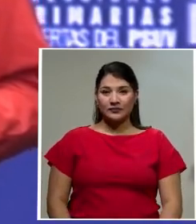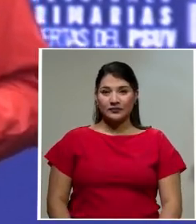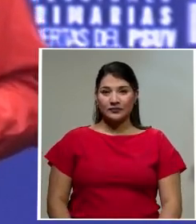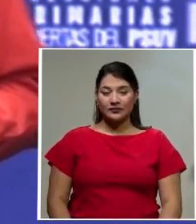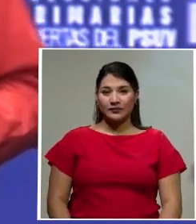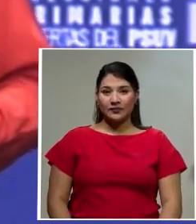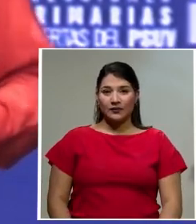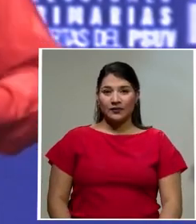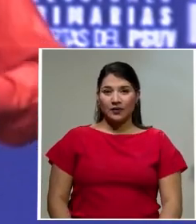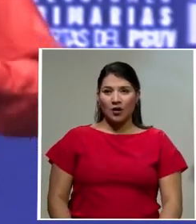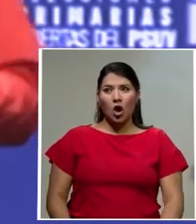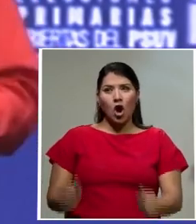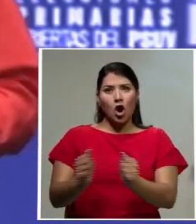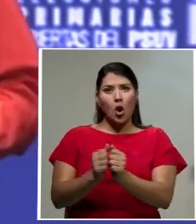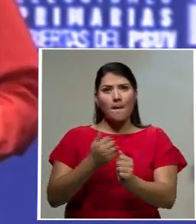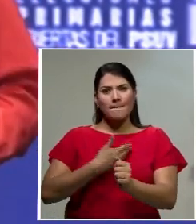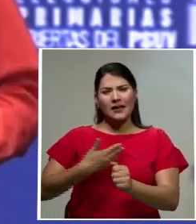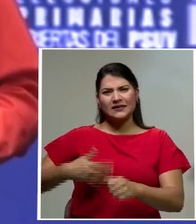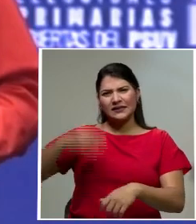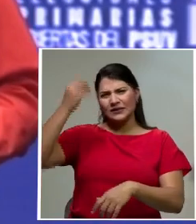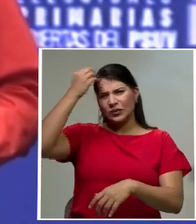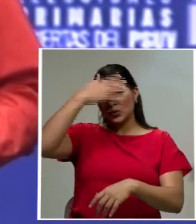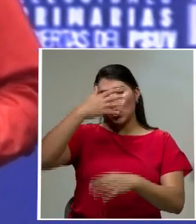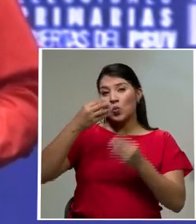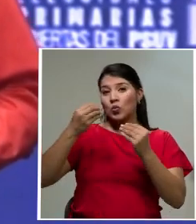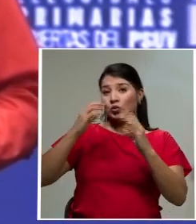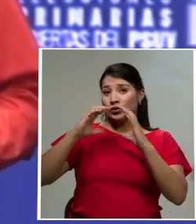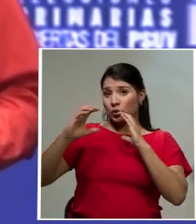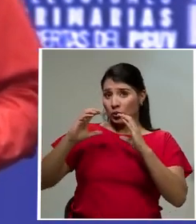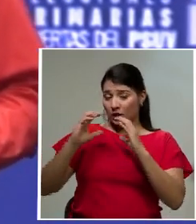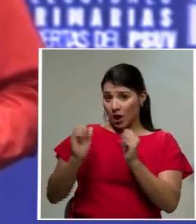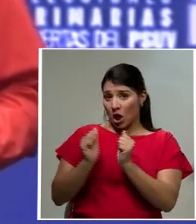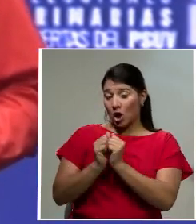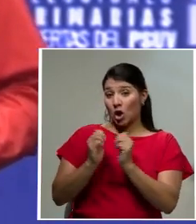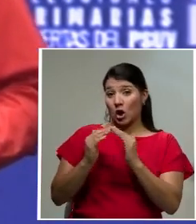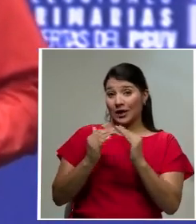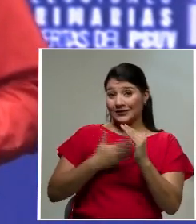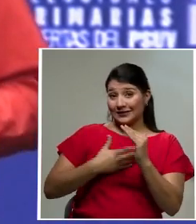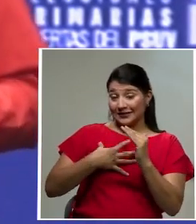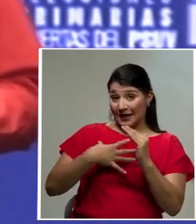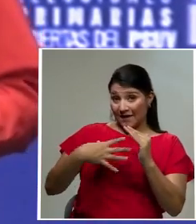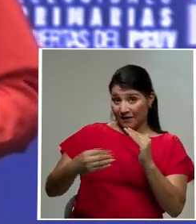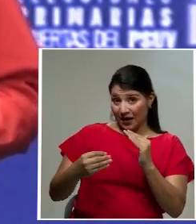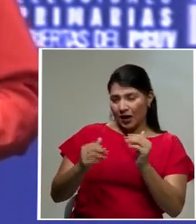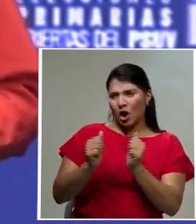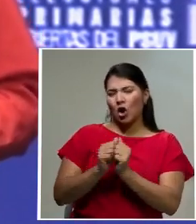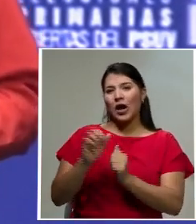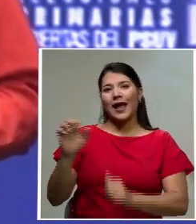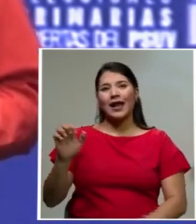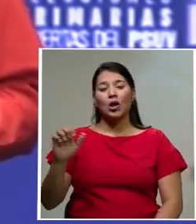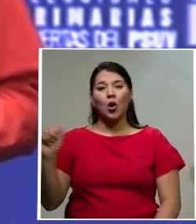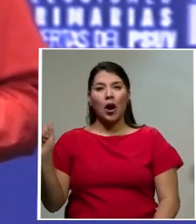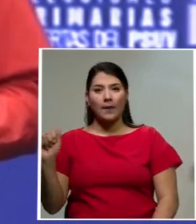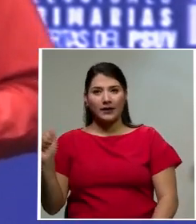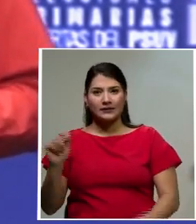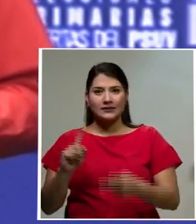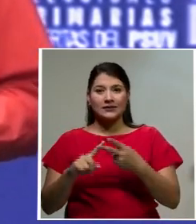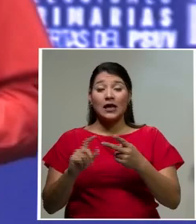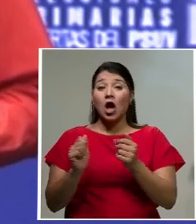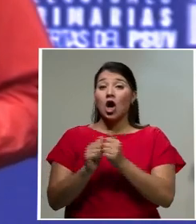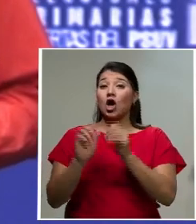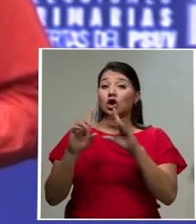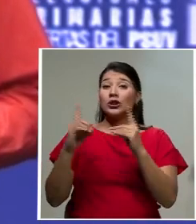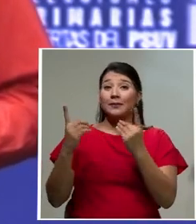En épocas de Trump tuvimos mucha comunicación con la Casa Blanca, con Elliot Abrams, con el